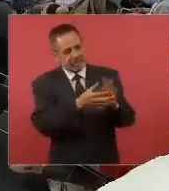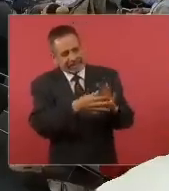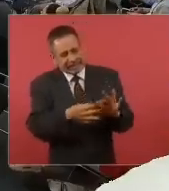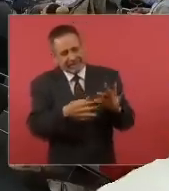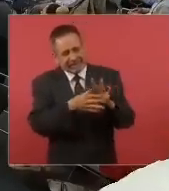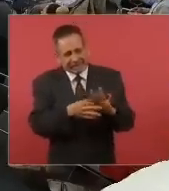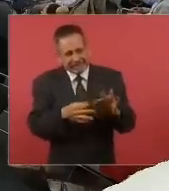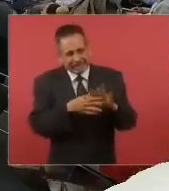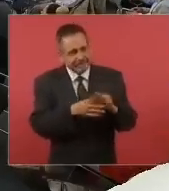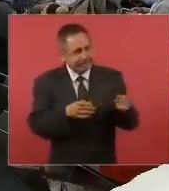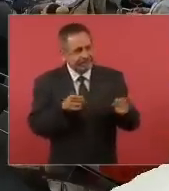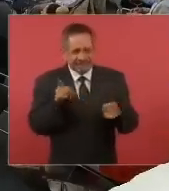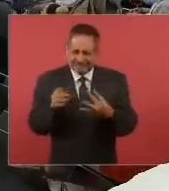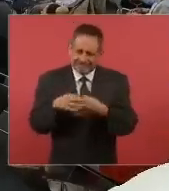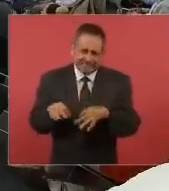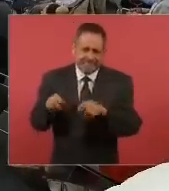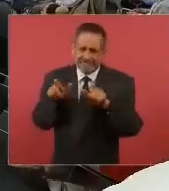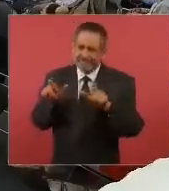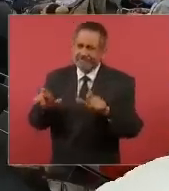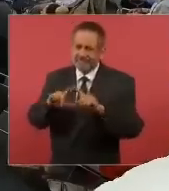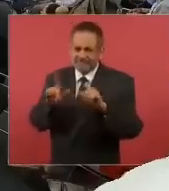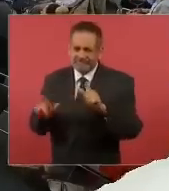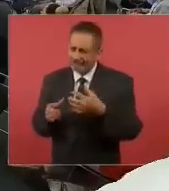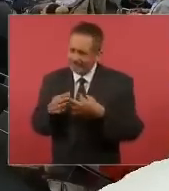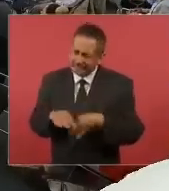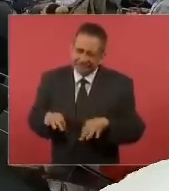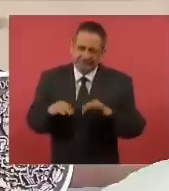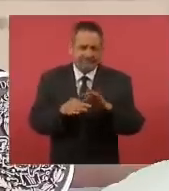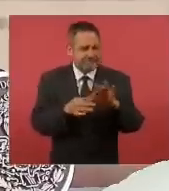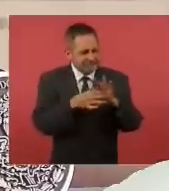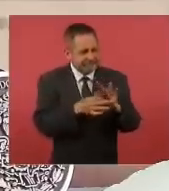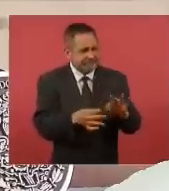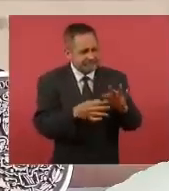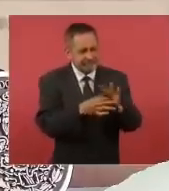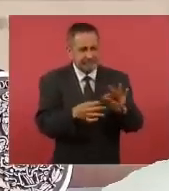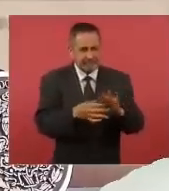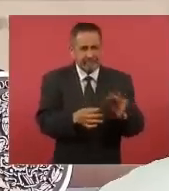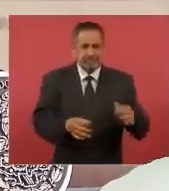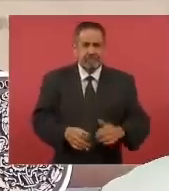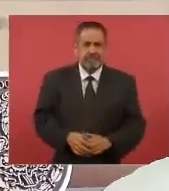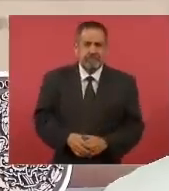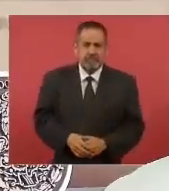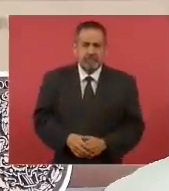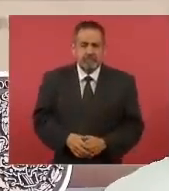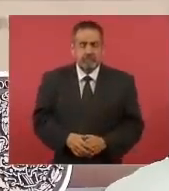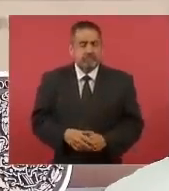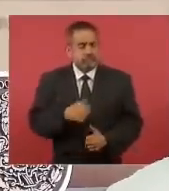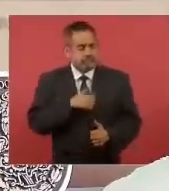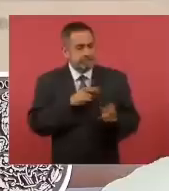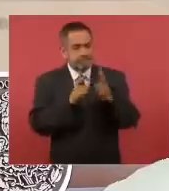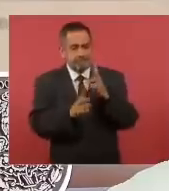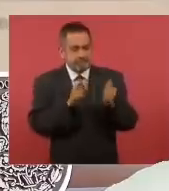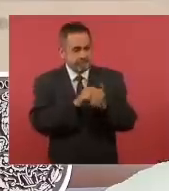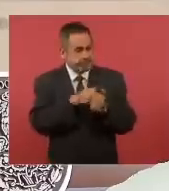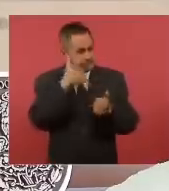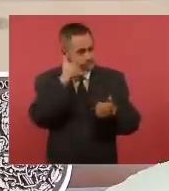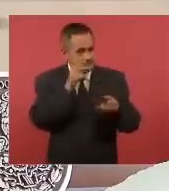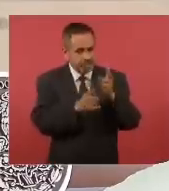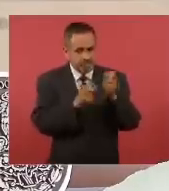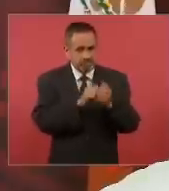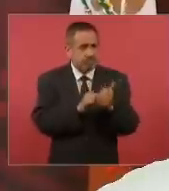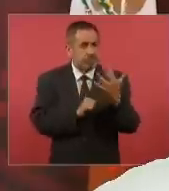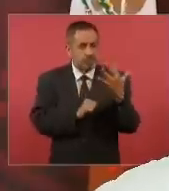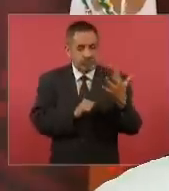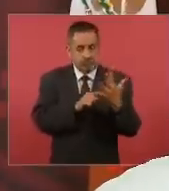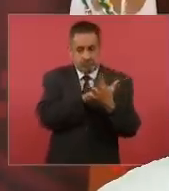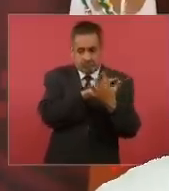durante esa conferencia mañanera desde Palacio Nacional López Obrador recordó que en abril pasado cuando se declaró inconstitucional el traspaso de la